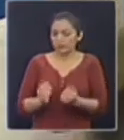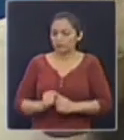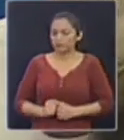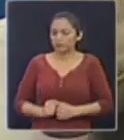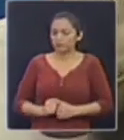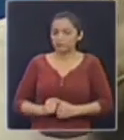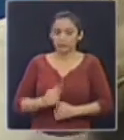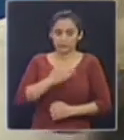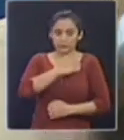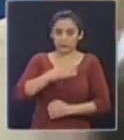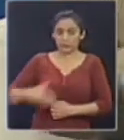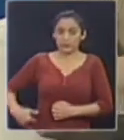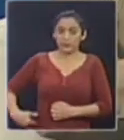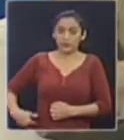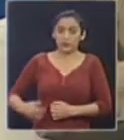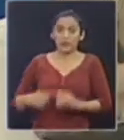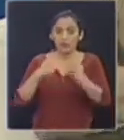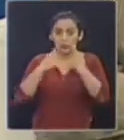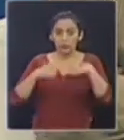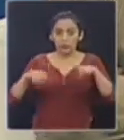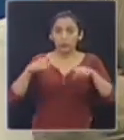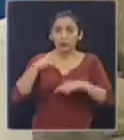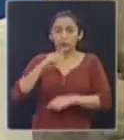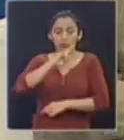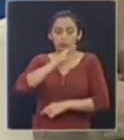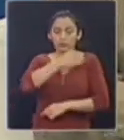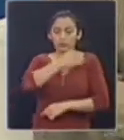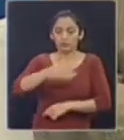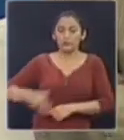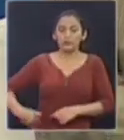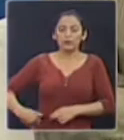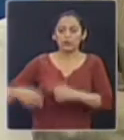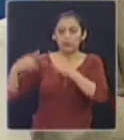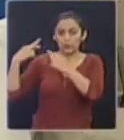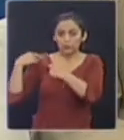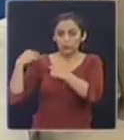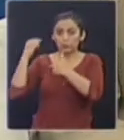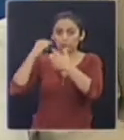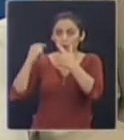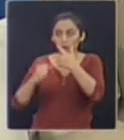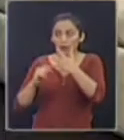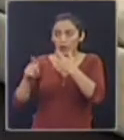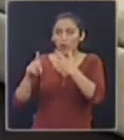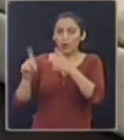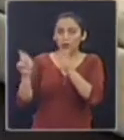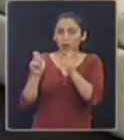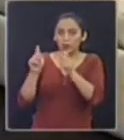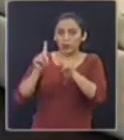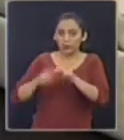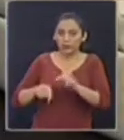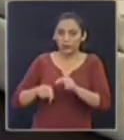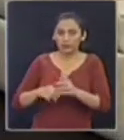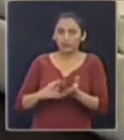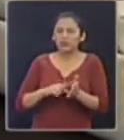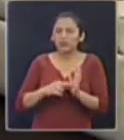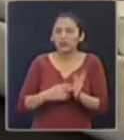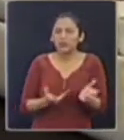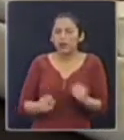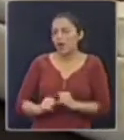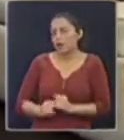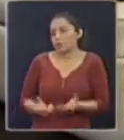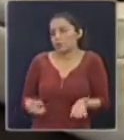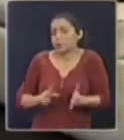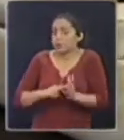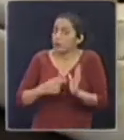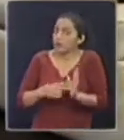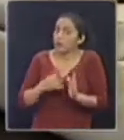el presidente le deje sin funciones al vicepresidente? ¿Tiene un mensaje fuerte? Tiene un mensaje político. Quiere decir, señor, yo no confío en usted. Primero arregle